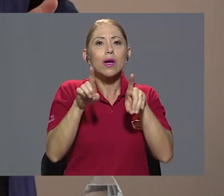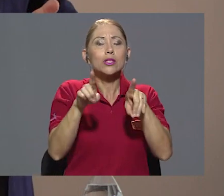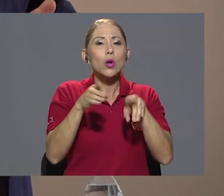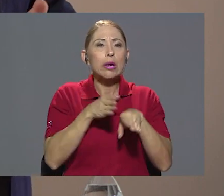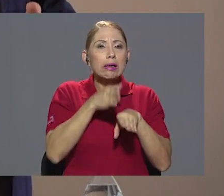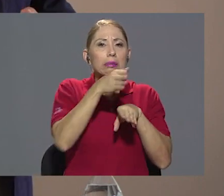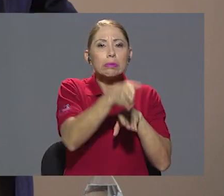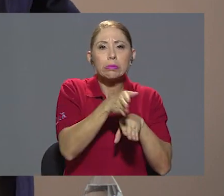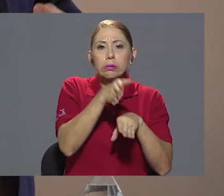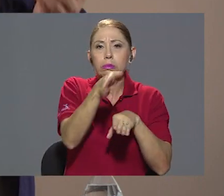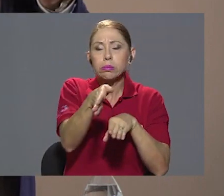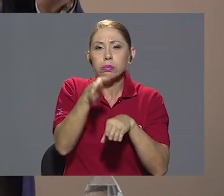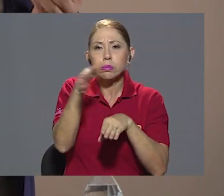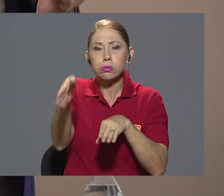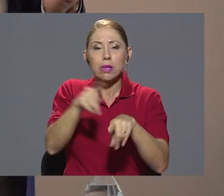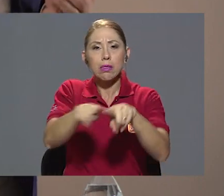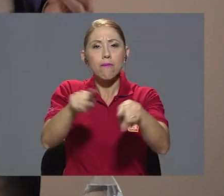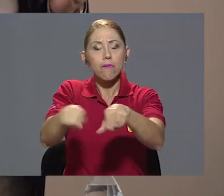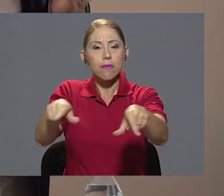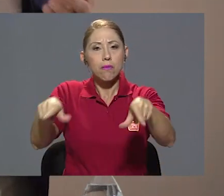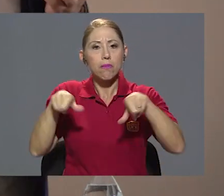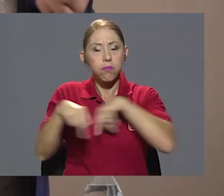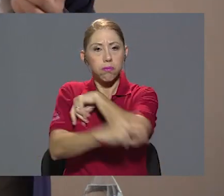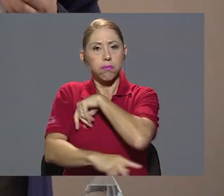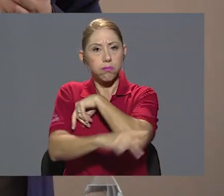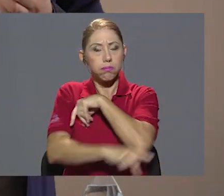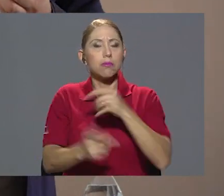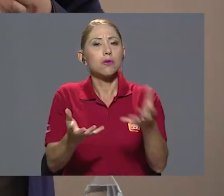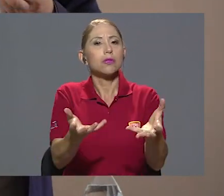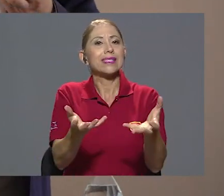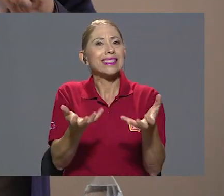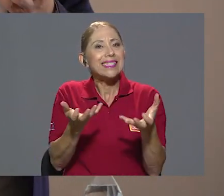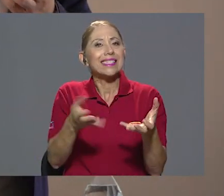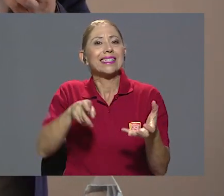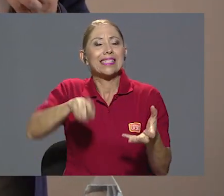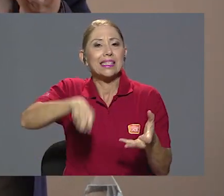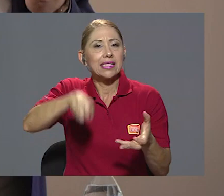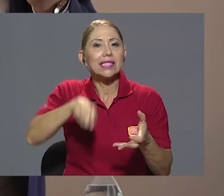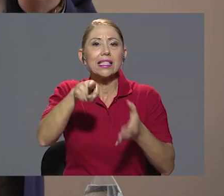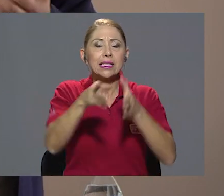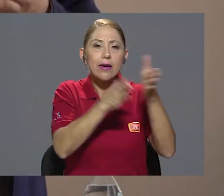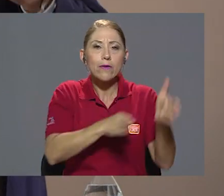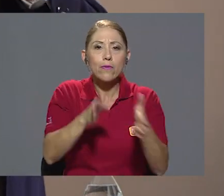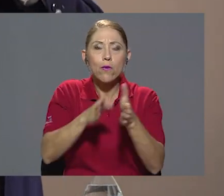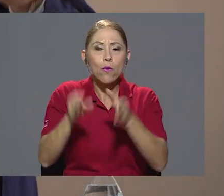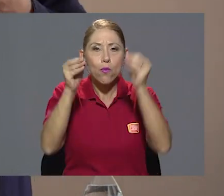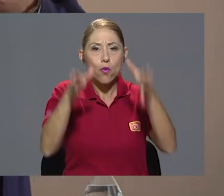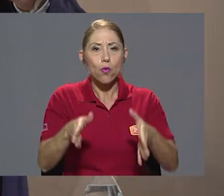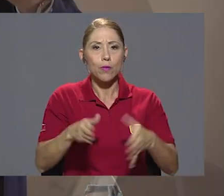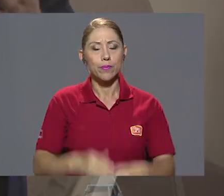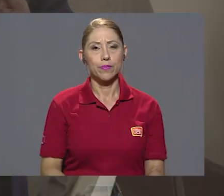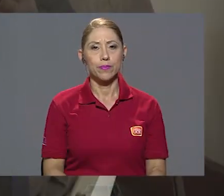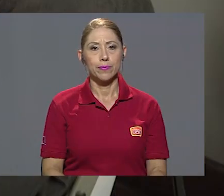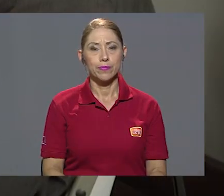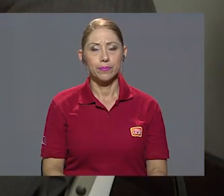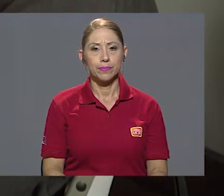a diferentes puntos del territorio nacional donde se quiera la formación, se necesite esa formación de